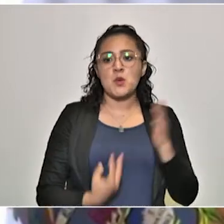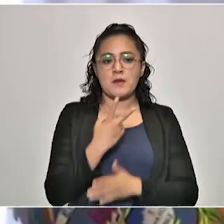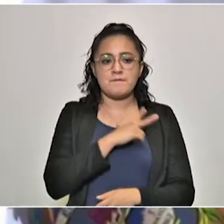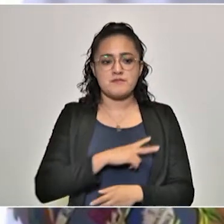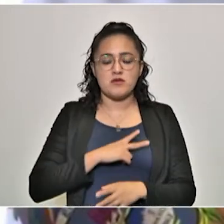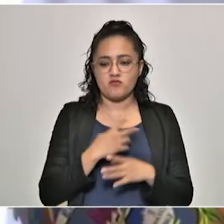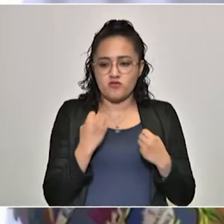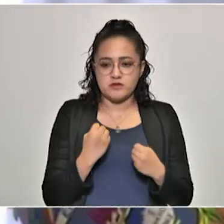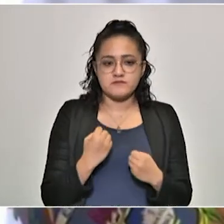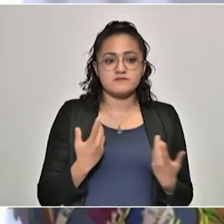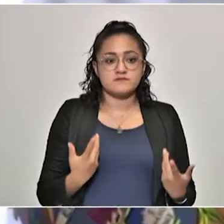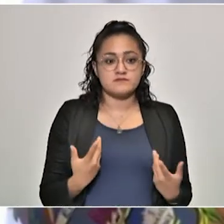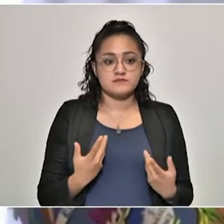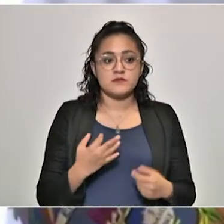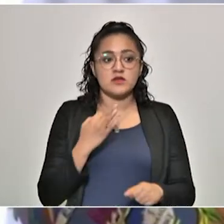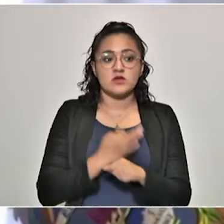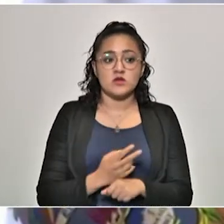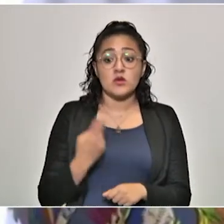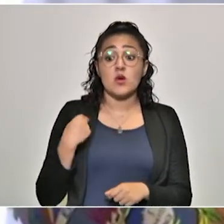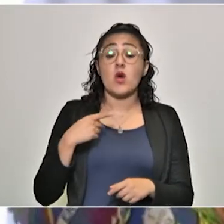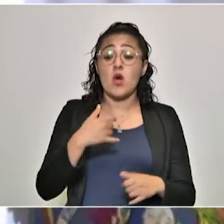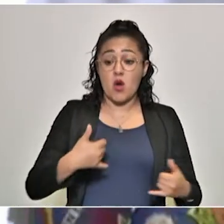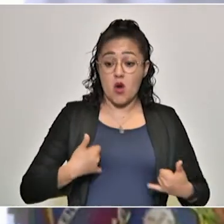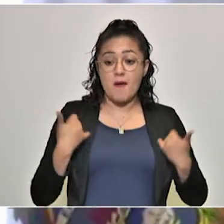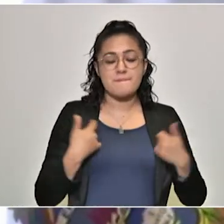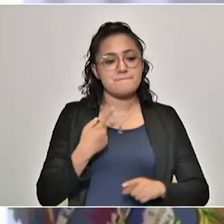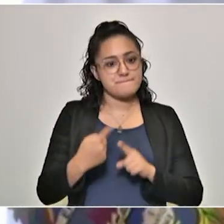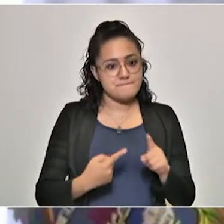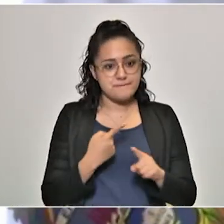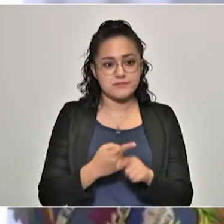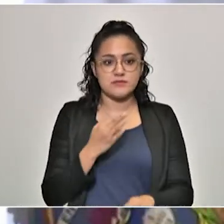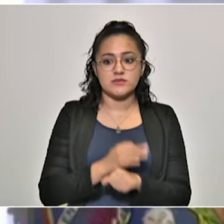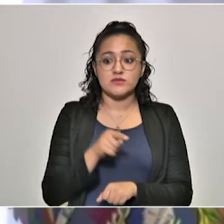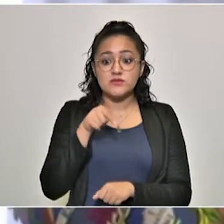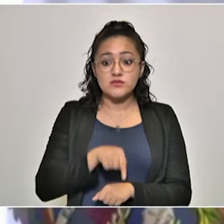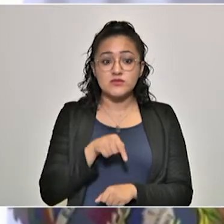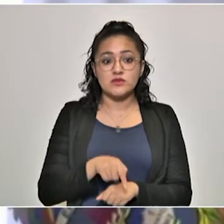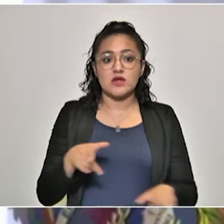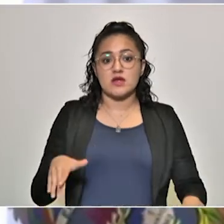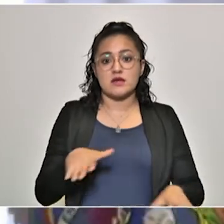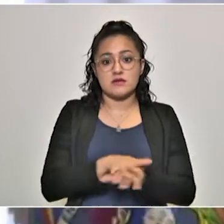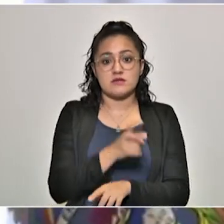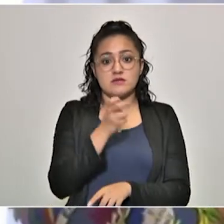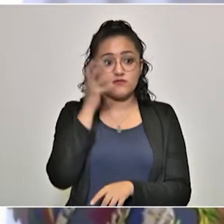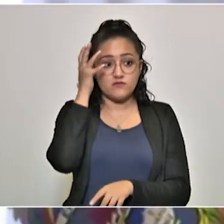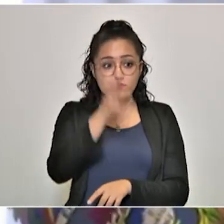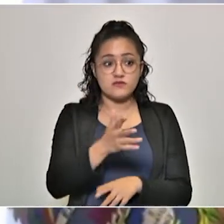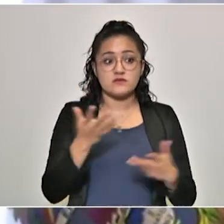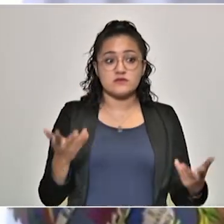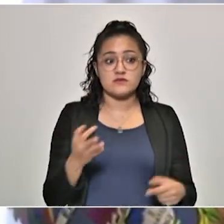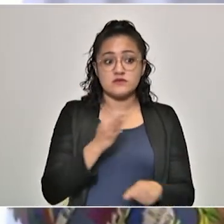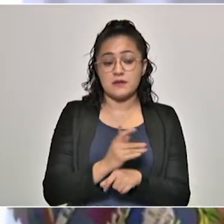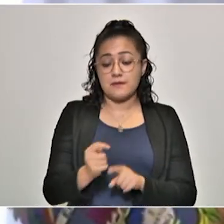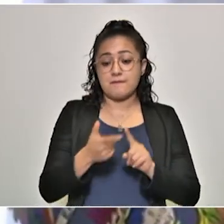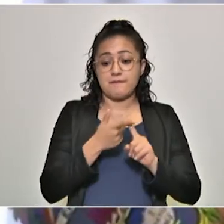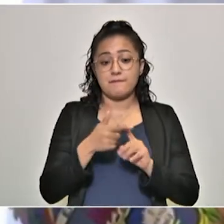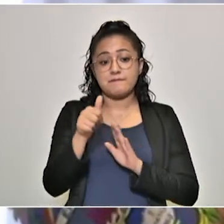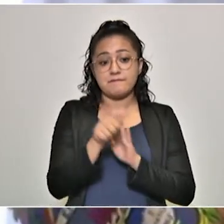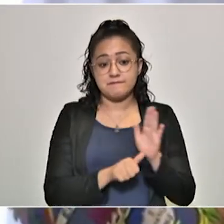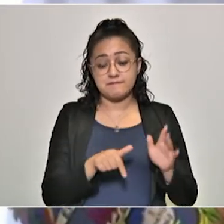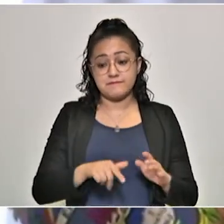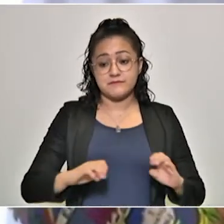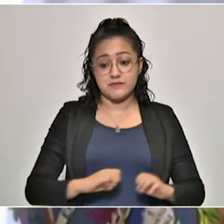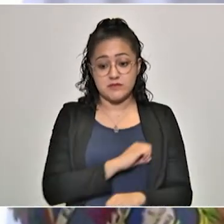y principalmente a nuestros jóvenes, a esa generación del cambio, a quienes en los primeros meses de la